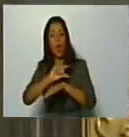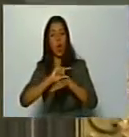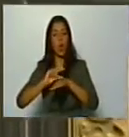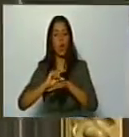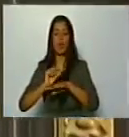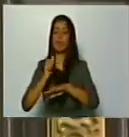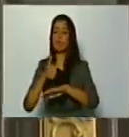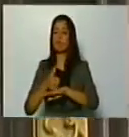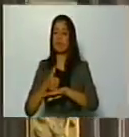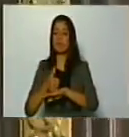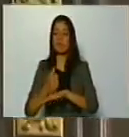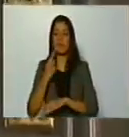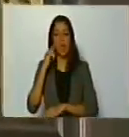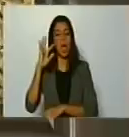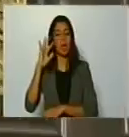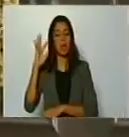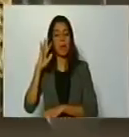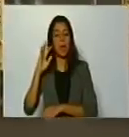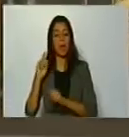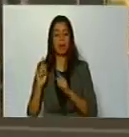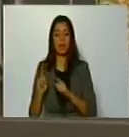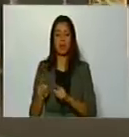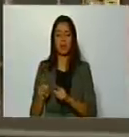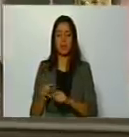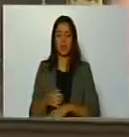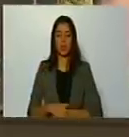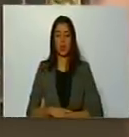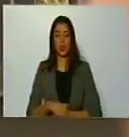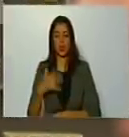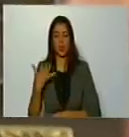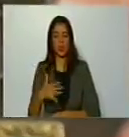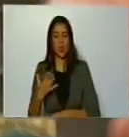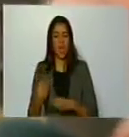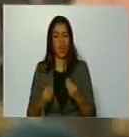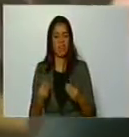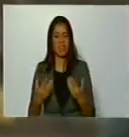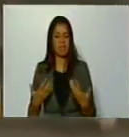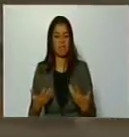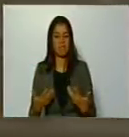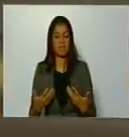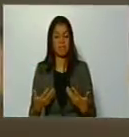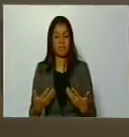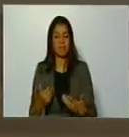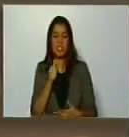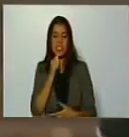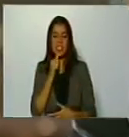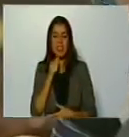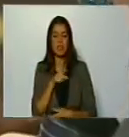Imaginémoslo gobernando a ellos. ¿Qué harían? ¿Quién de los que está aquí